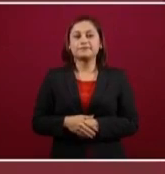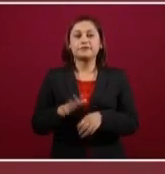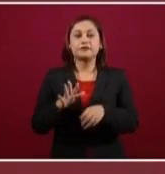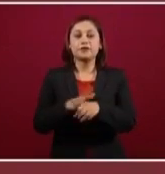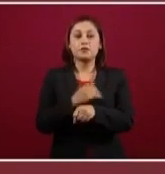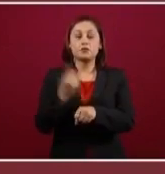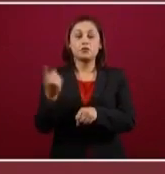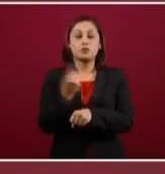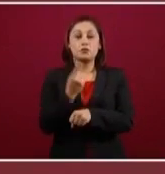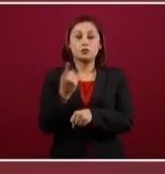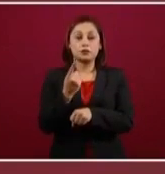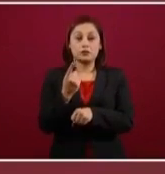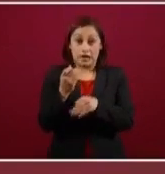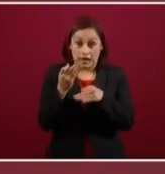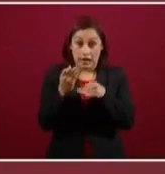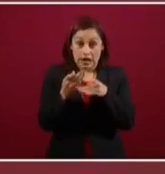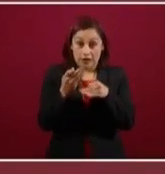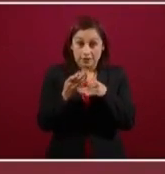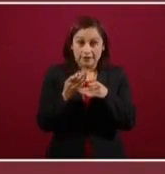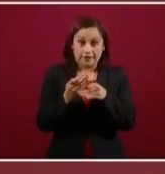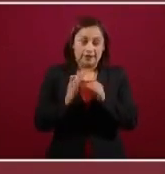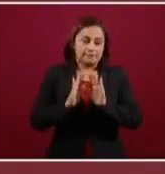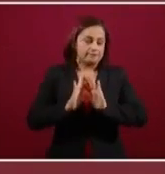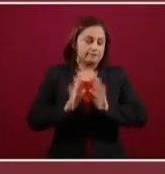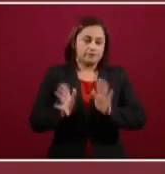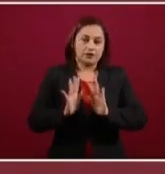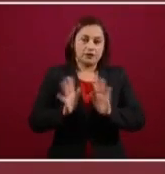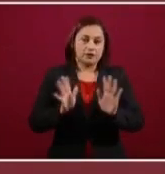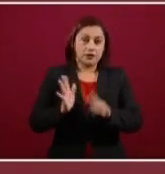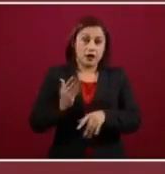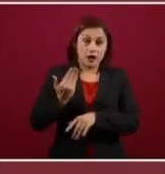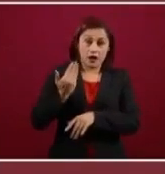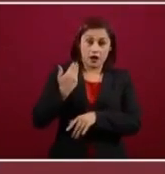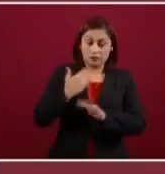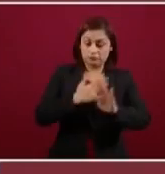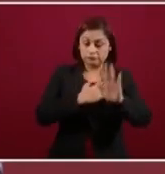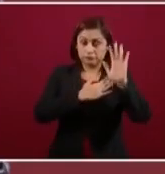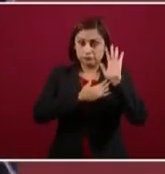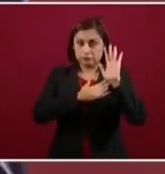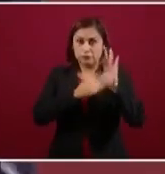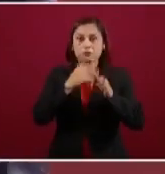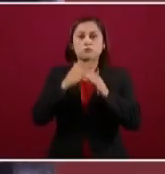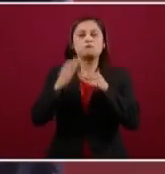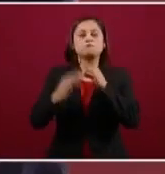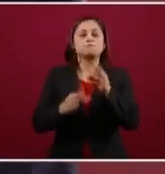realidad, es un compromiso que hicimos y lo estamos cumpliendo.